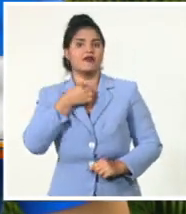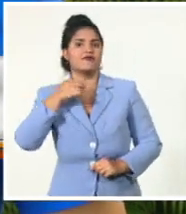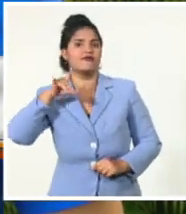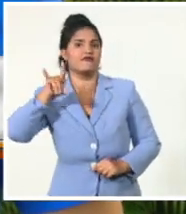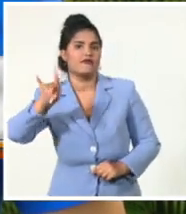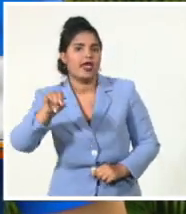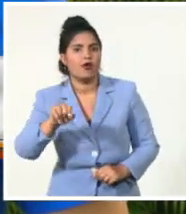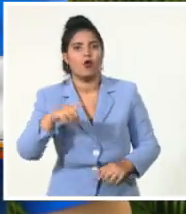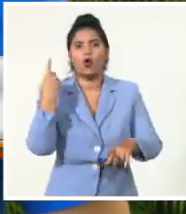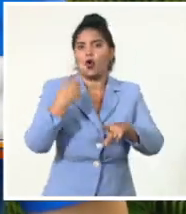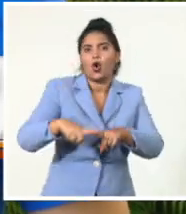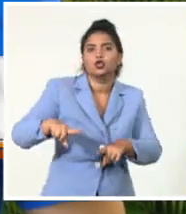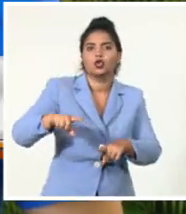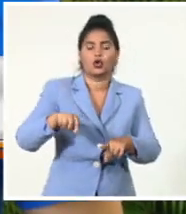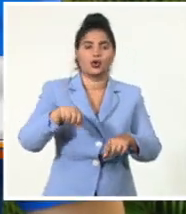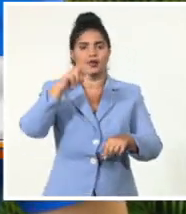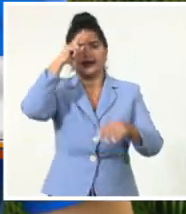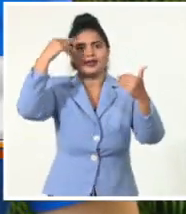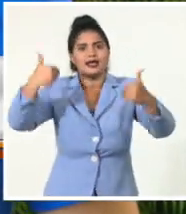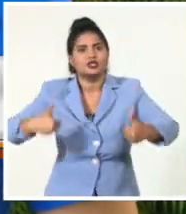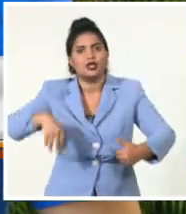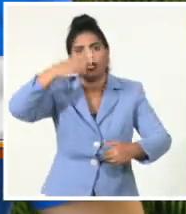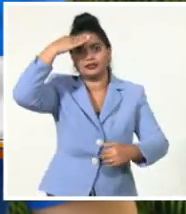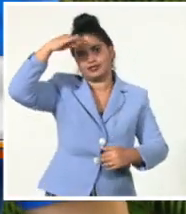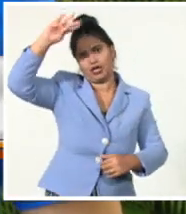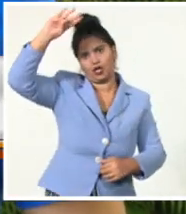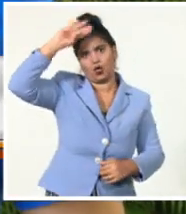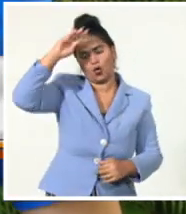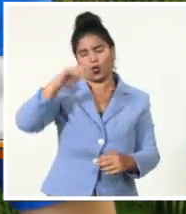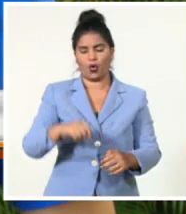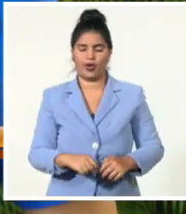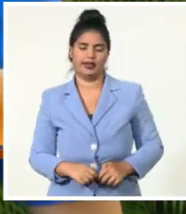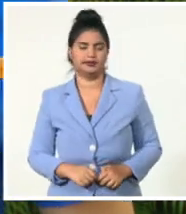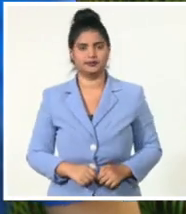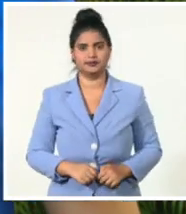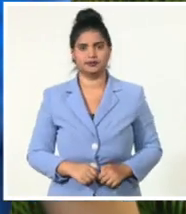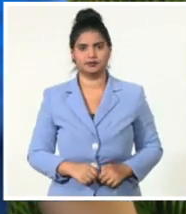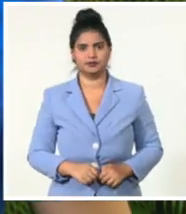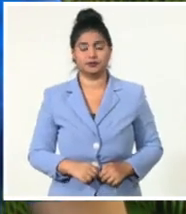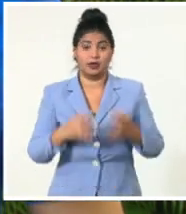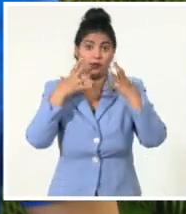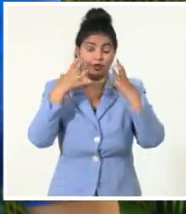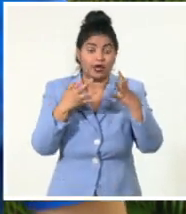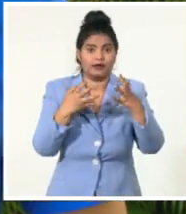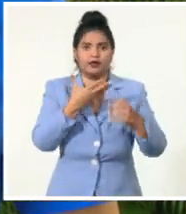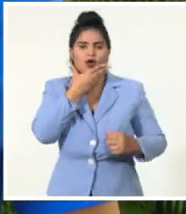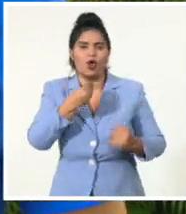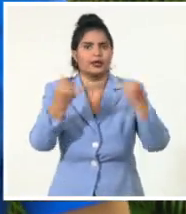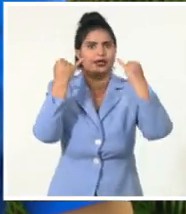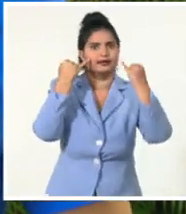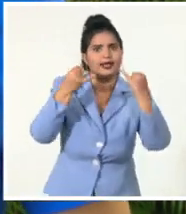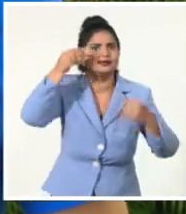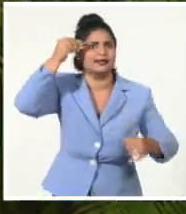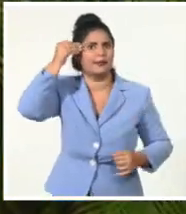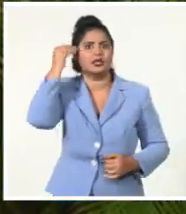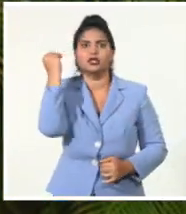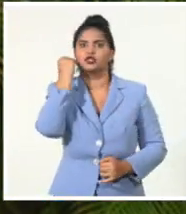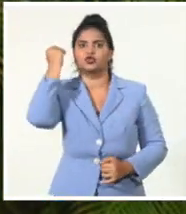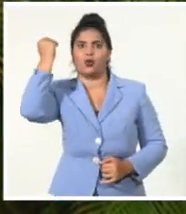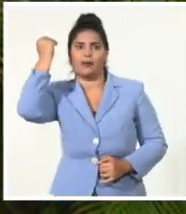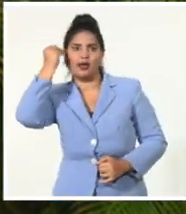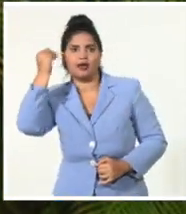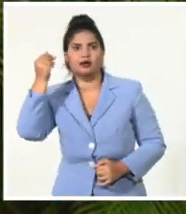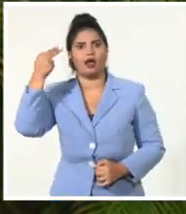Salud, donde la universidad es el sostén de la calidad de los servicios que hoy brindan nuestros profesionales y que recibe nuestra población.